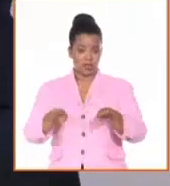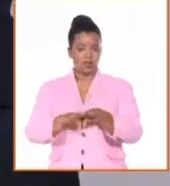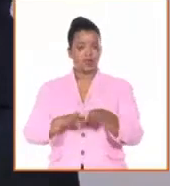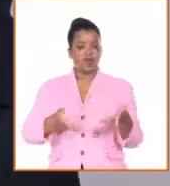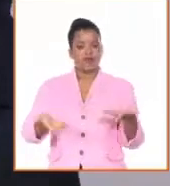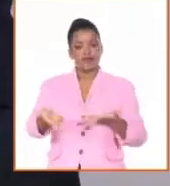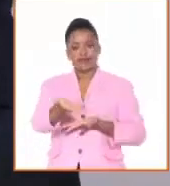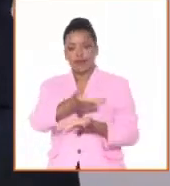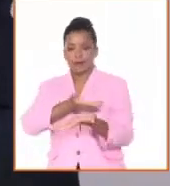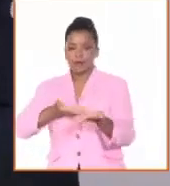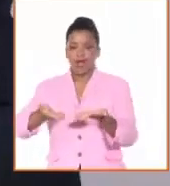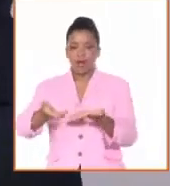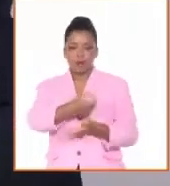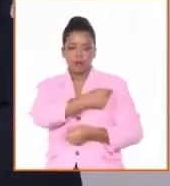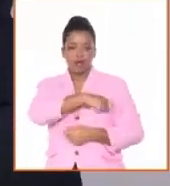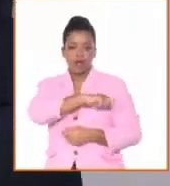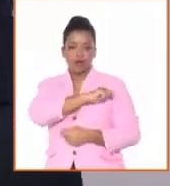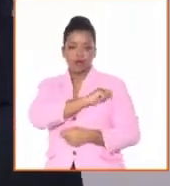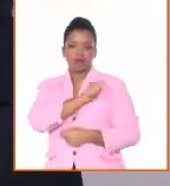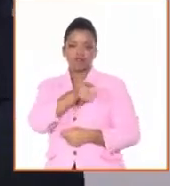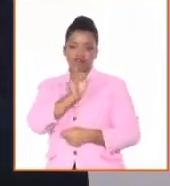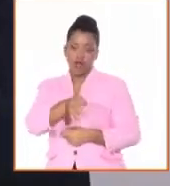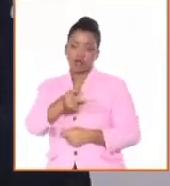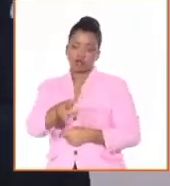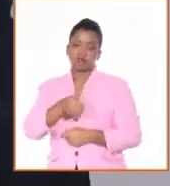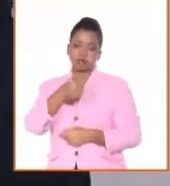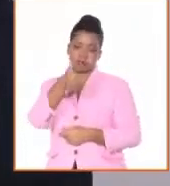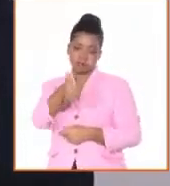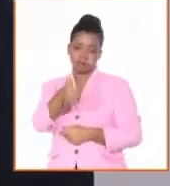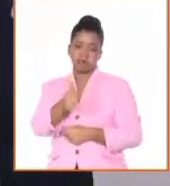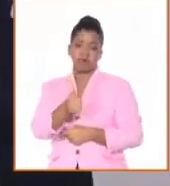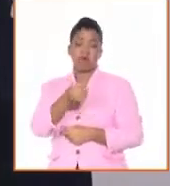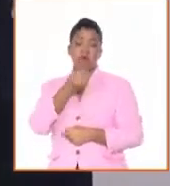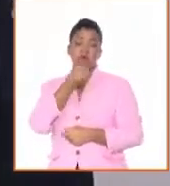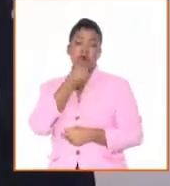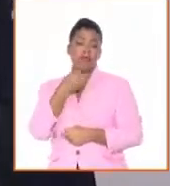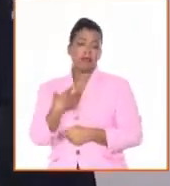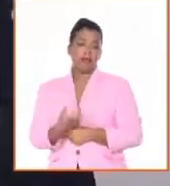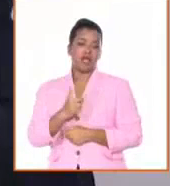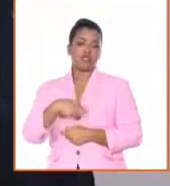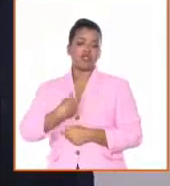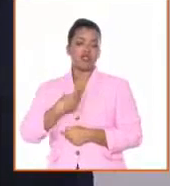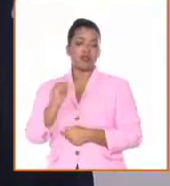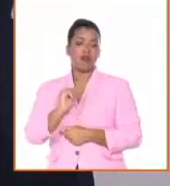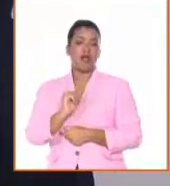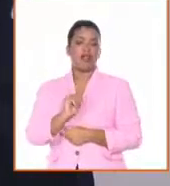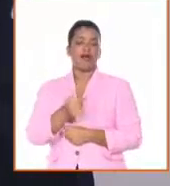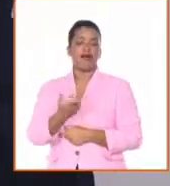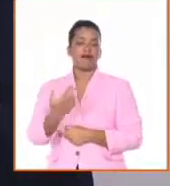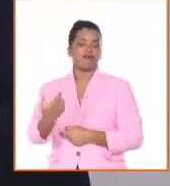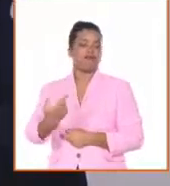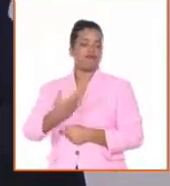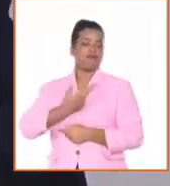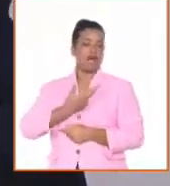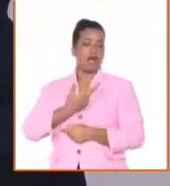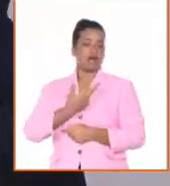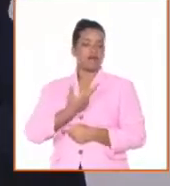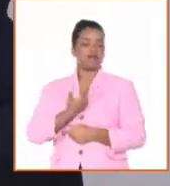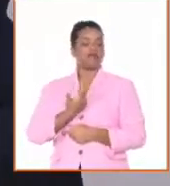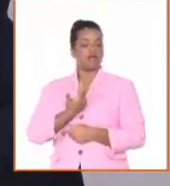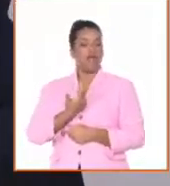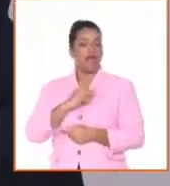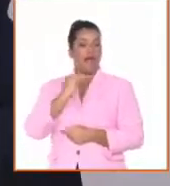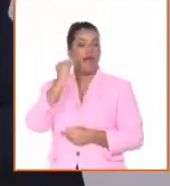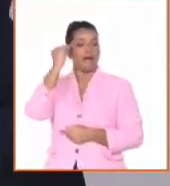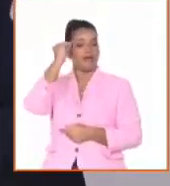intercambiado realmente sobre estos temas son muy valiosos y nos permiten continuar perfeccionando lo que estamos haciendo ayer